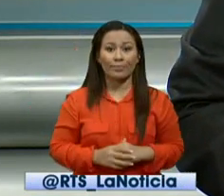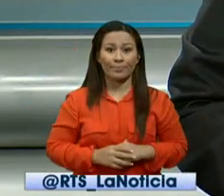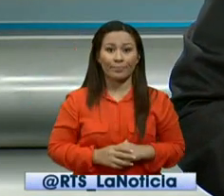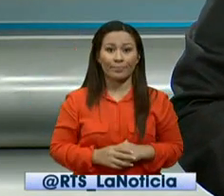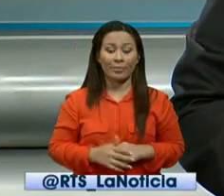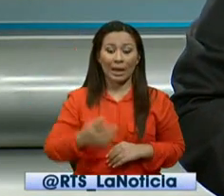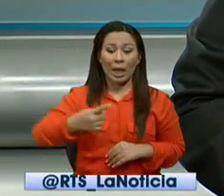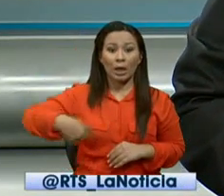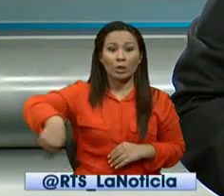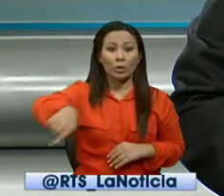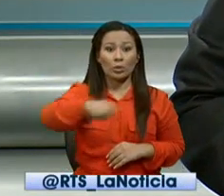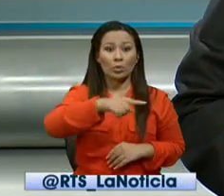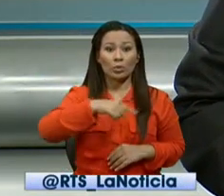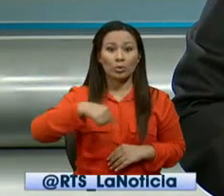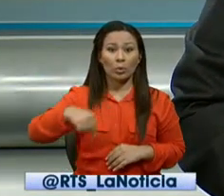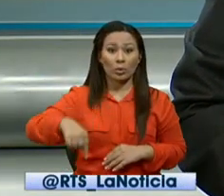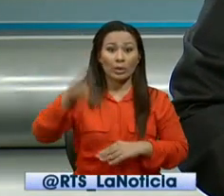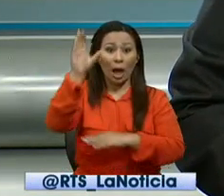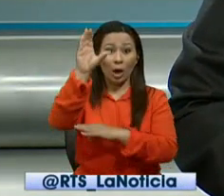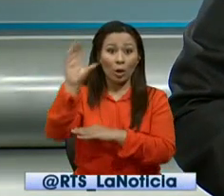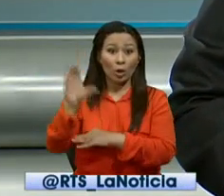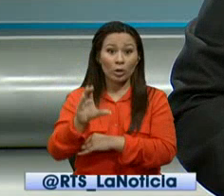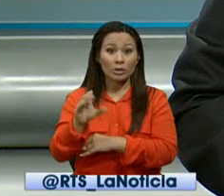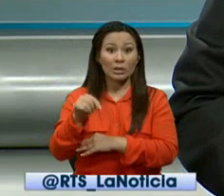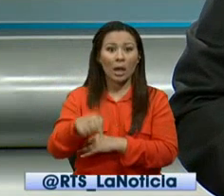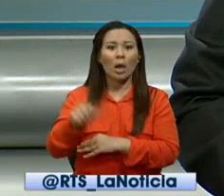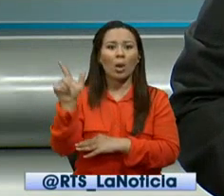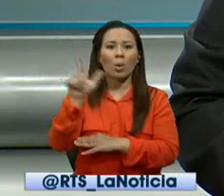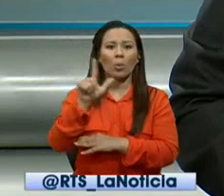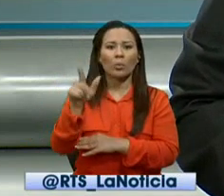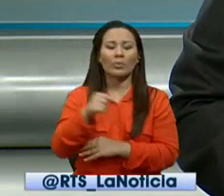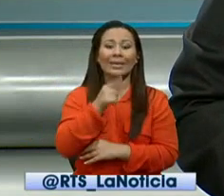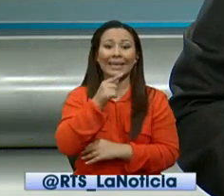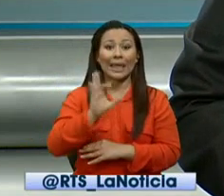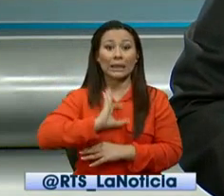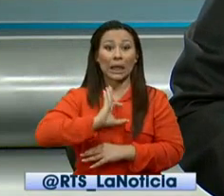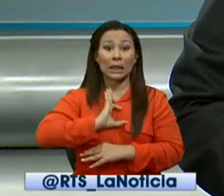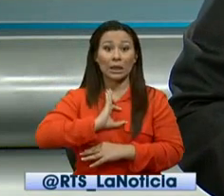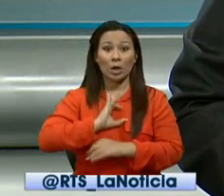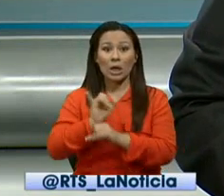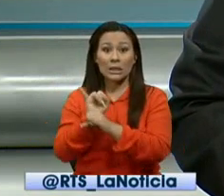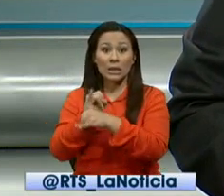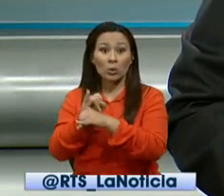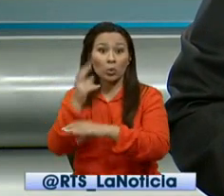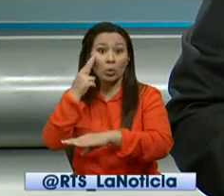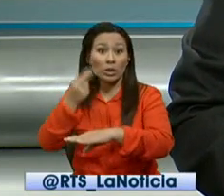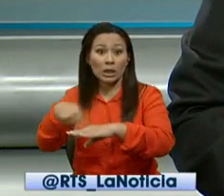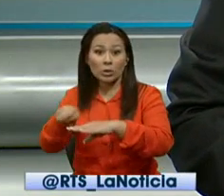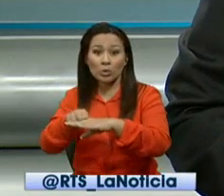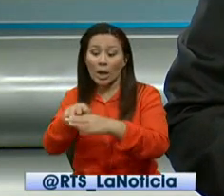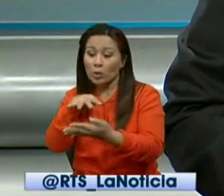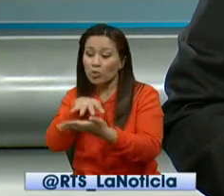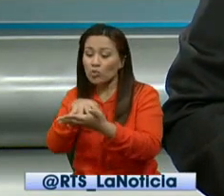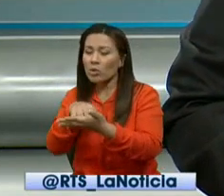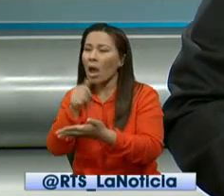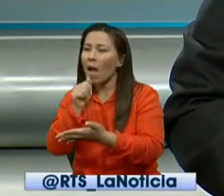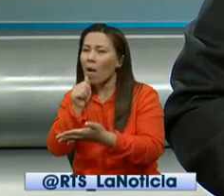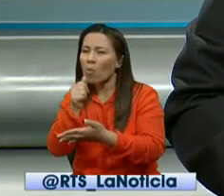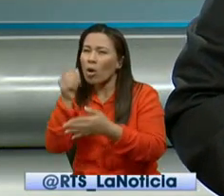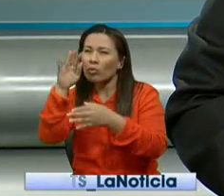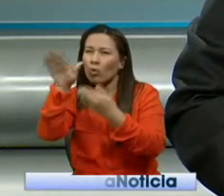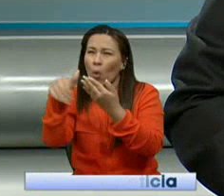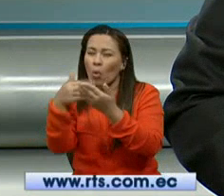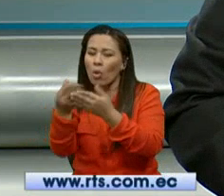casi todo el litoral este lunes. Un técnico del Instituto Nacional de Meteorología e Hidrología, INAMI, advierte